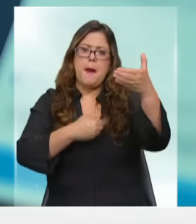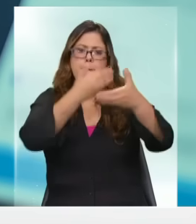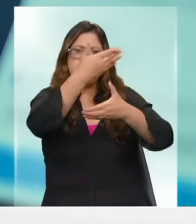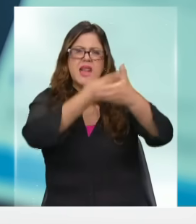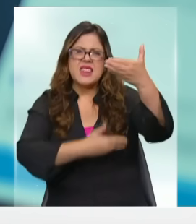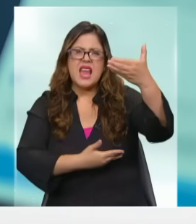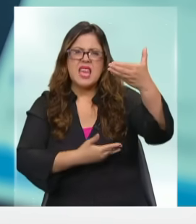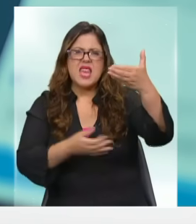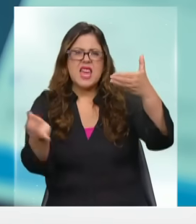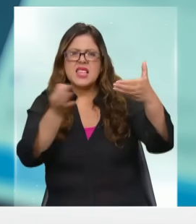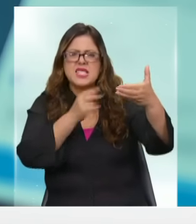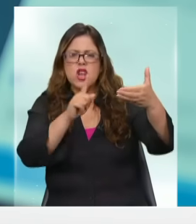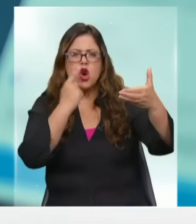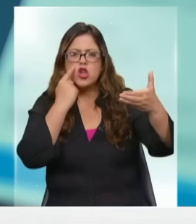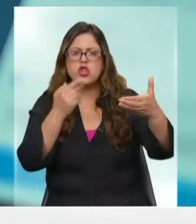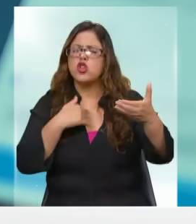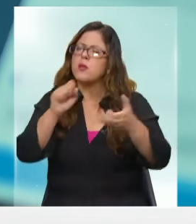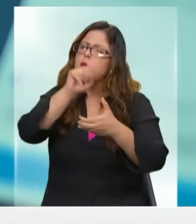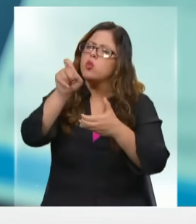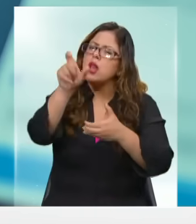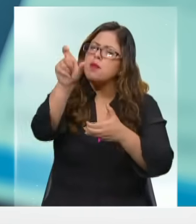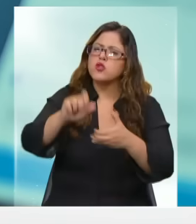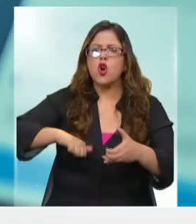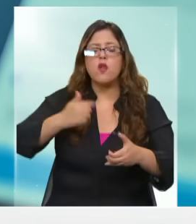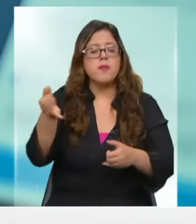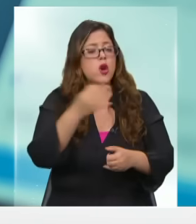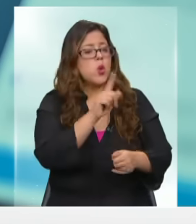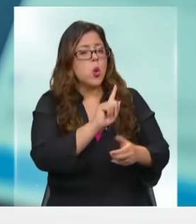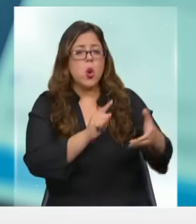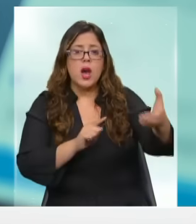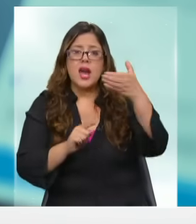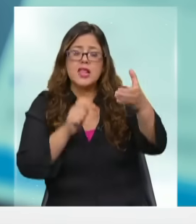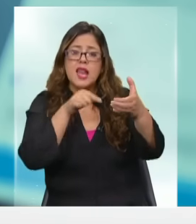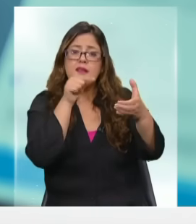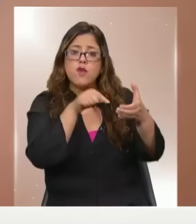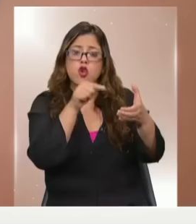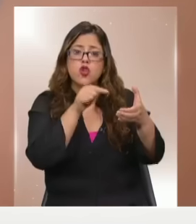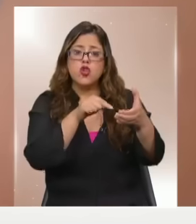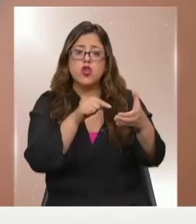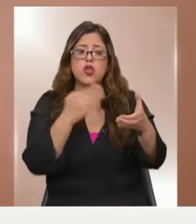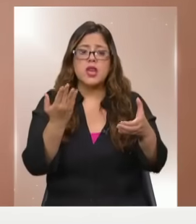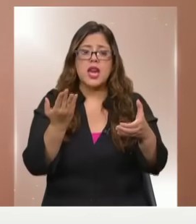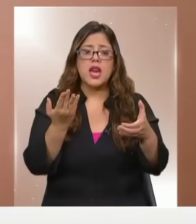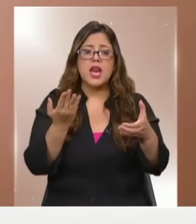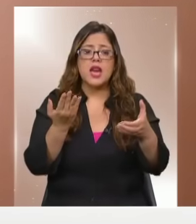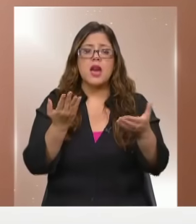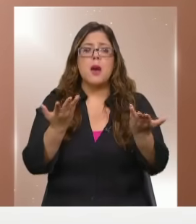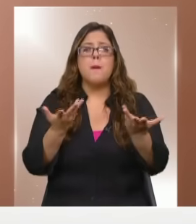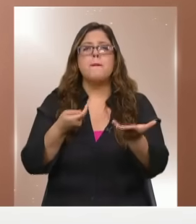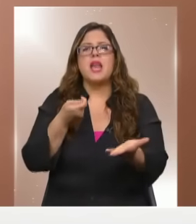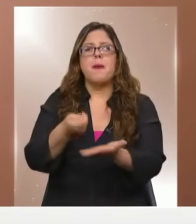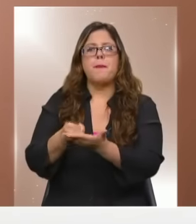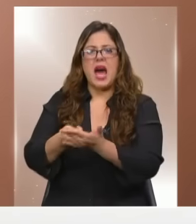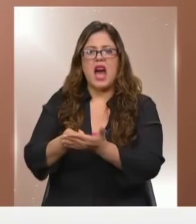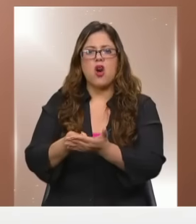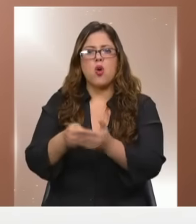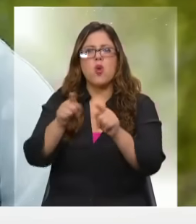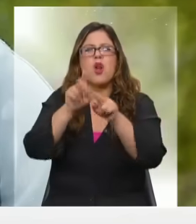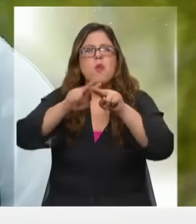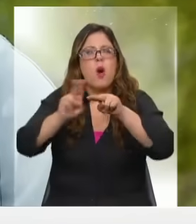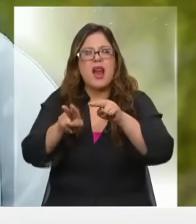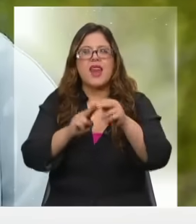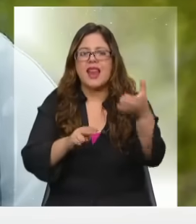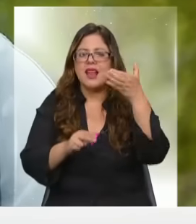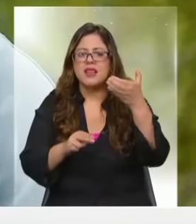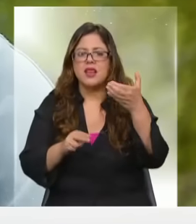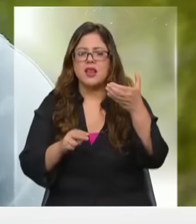pieza desconocida. Incluso le pregunté al joven y me dijo, no, este teléfono es de los que dejan en forma de pago, como reacondicionado.